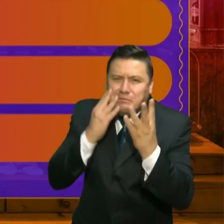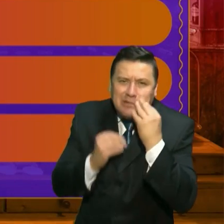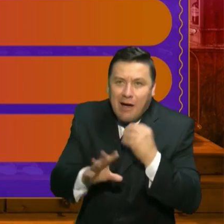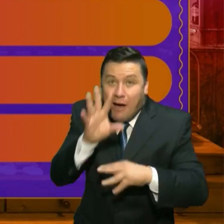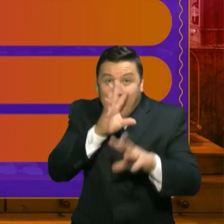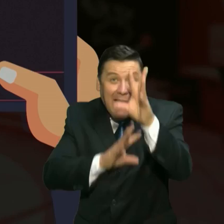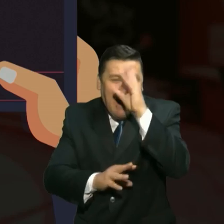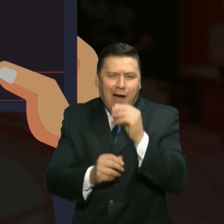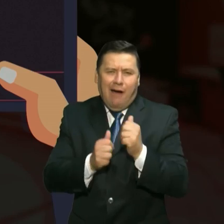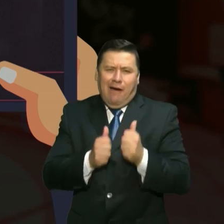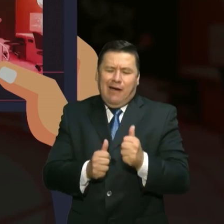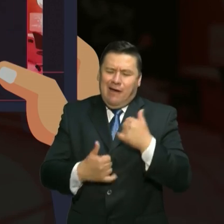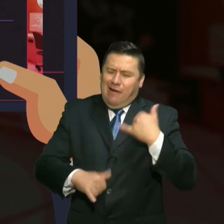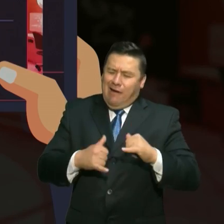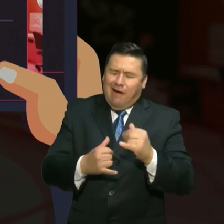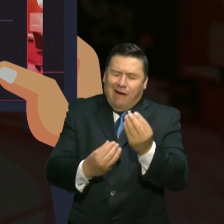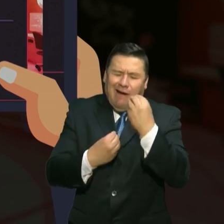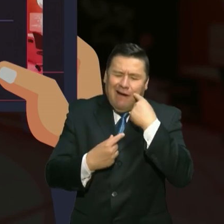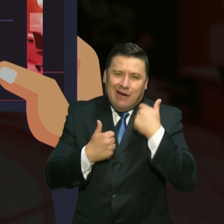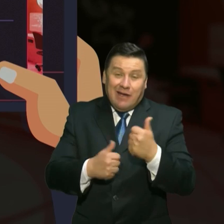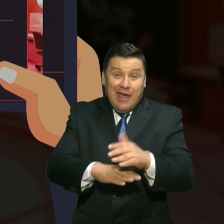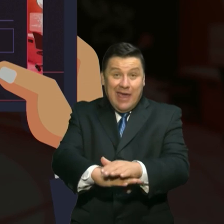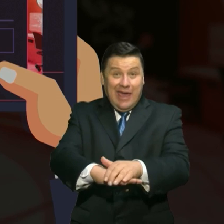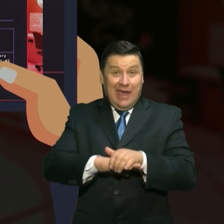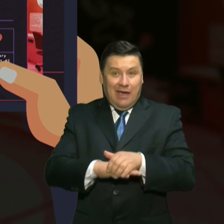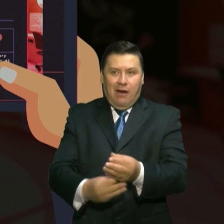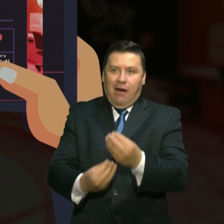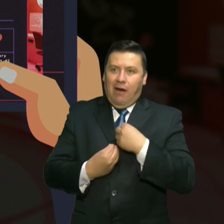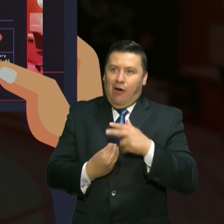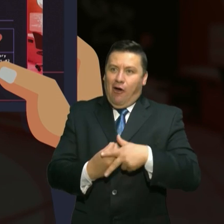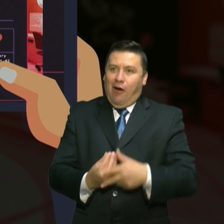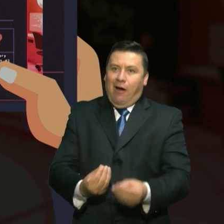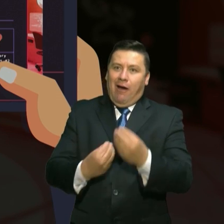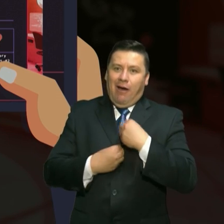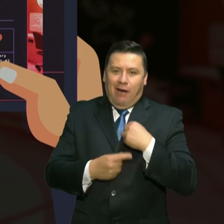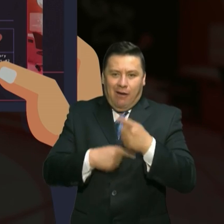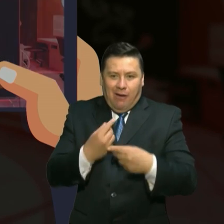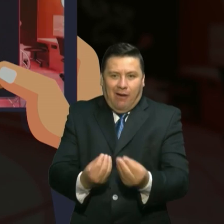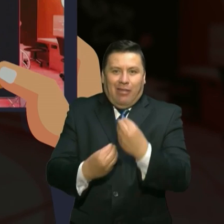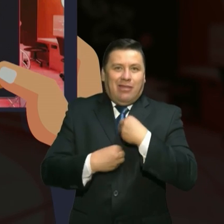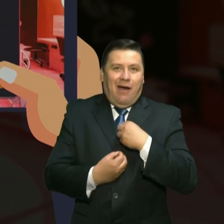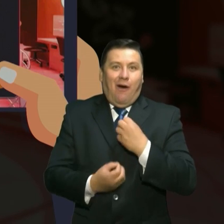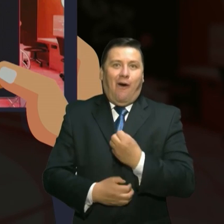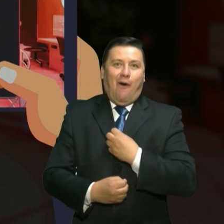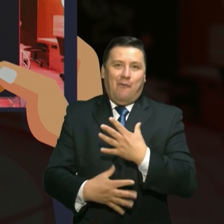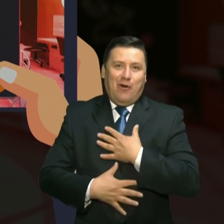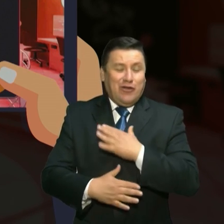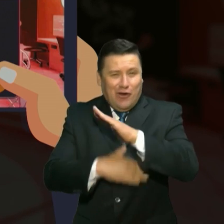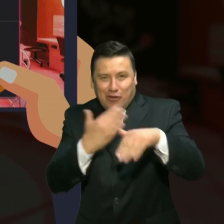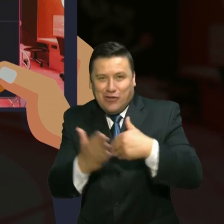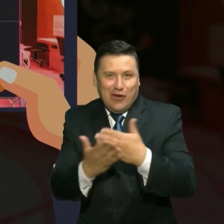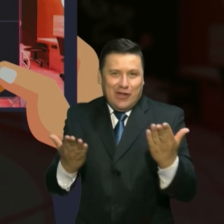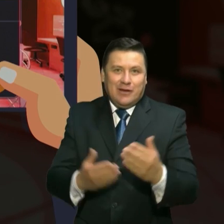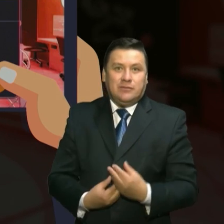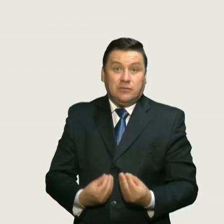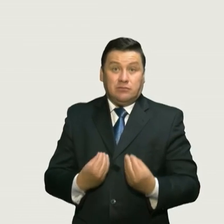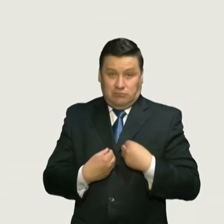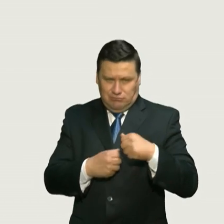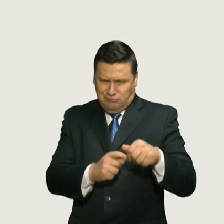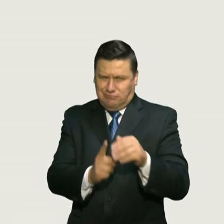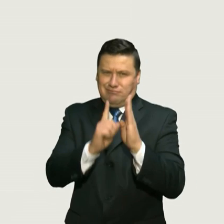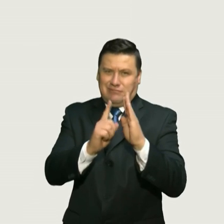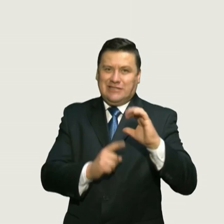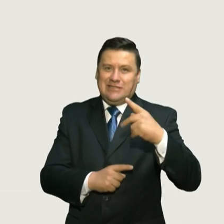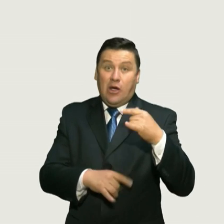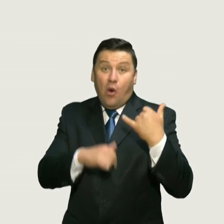tu experiencia en el aprendizaje sea divertida y el inglés sea una herramienta de generación de oportunidades para todos. Be